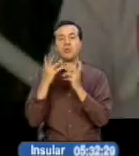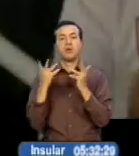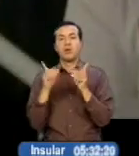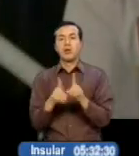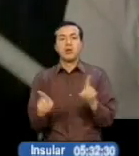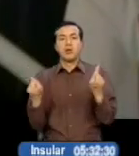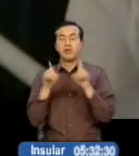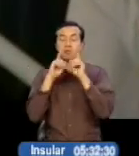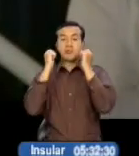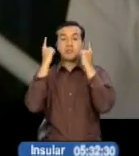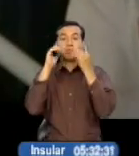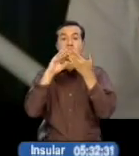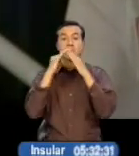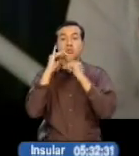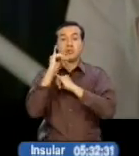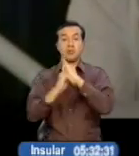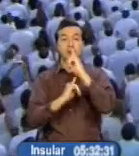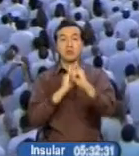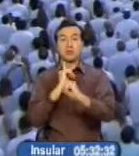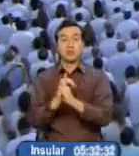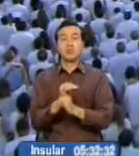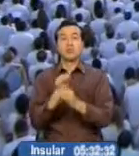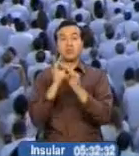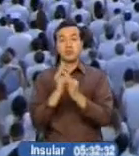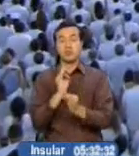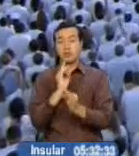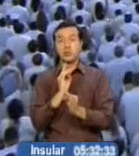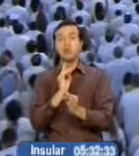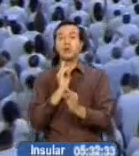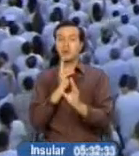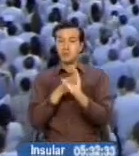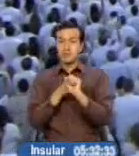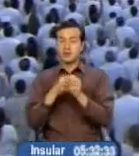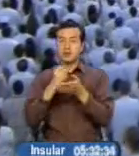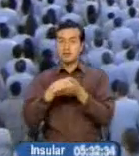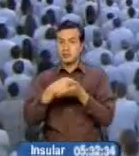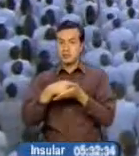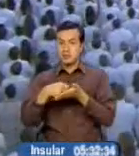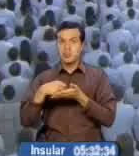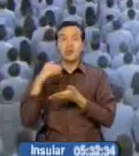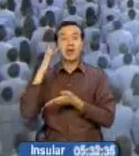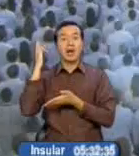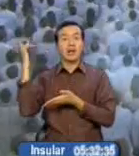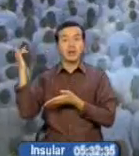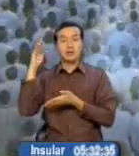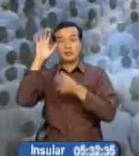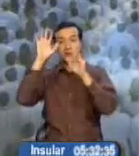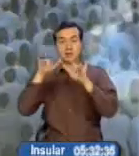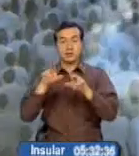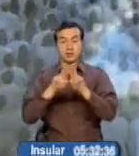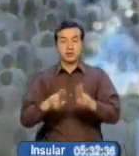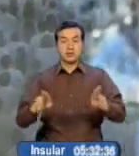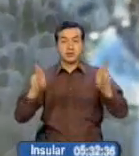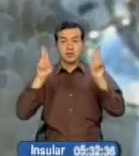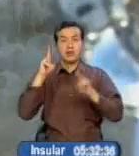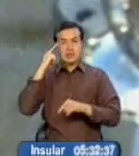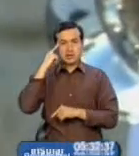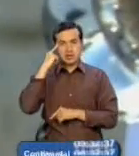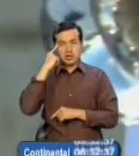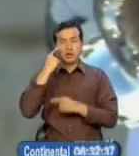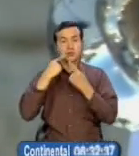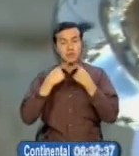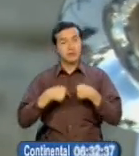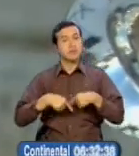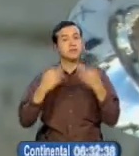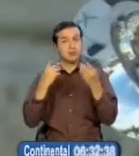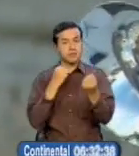resultados sorprendieron a la comunidad internacional que formó parte de la firma histórica en Cartagena de Indias. El secretario de Naciones Unidas, Ban Ki-moon, envió un emisario para